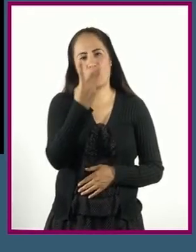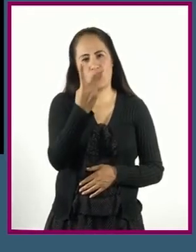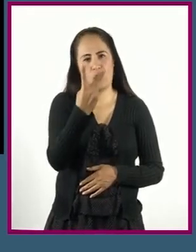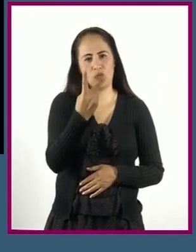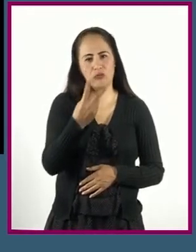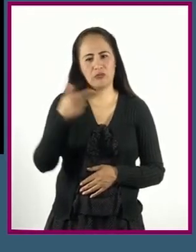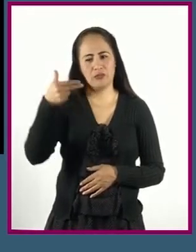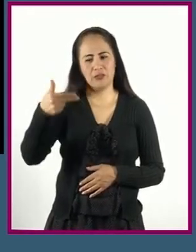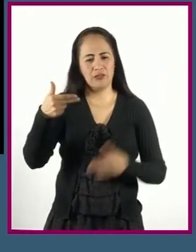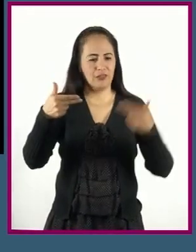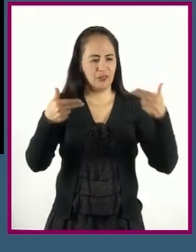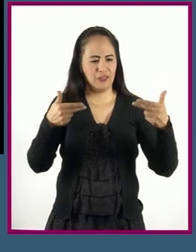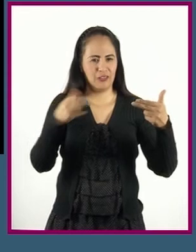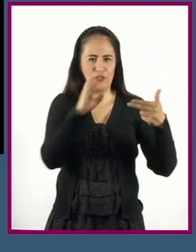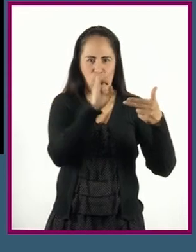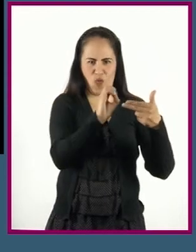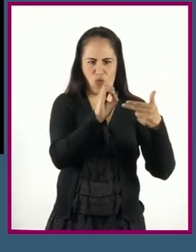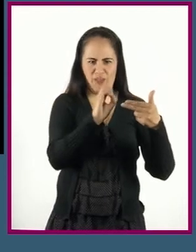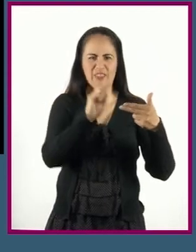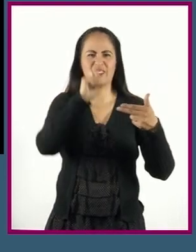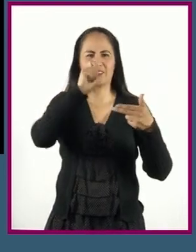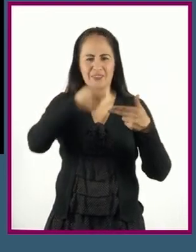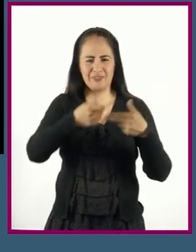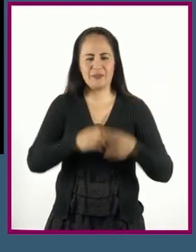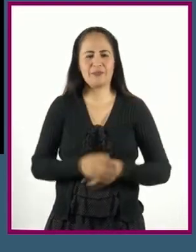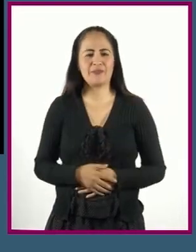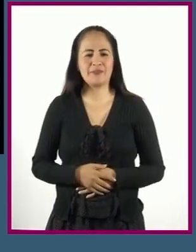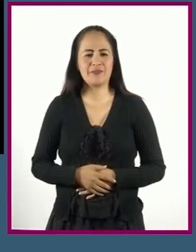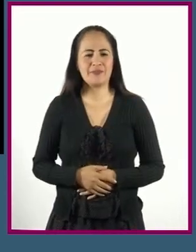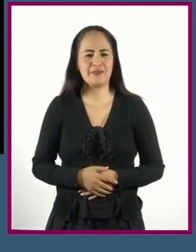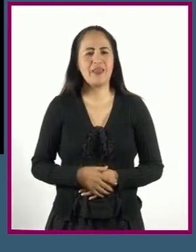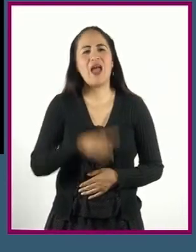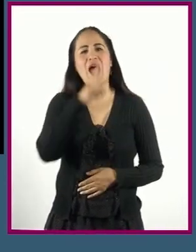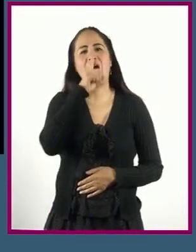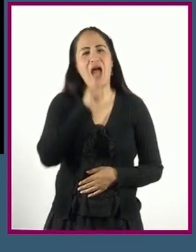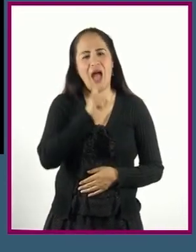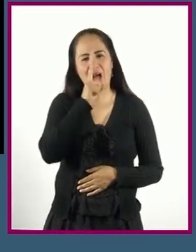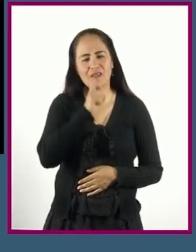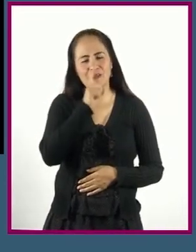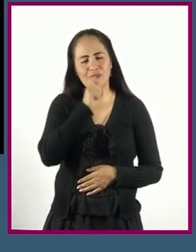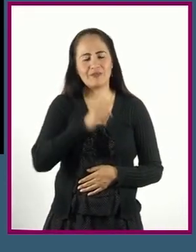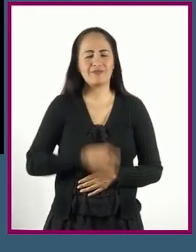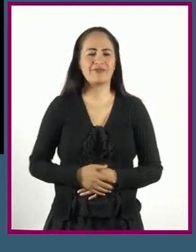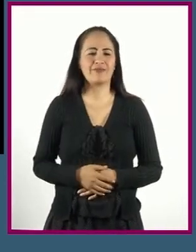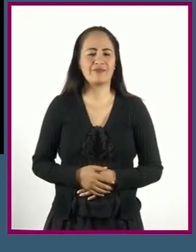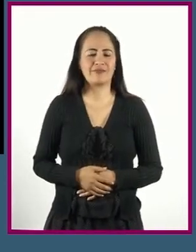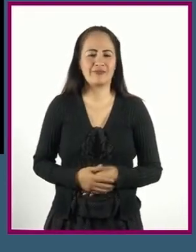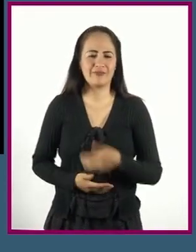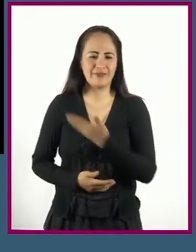y 2 hidrógenos. Tenemos nuestra molécula de agua.